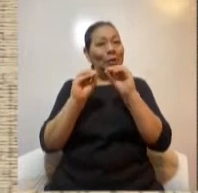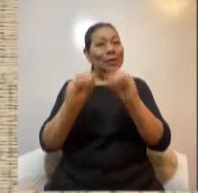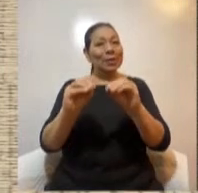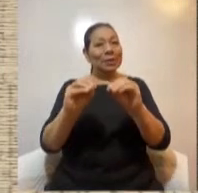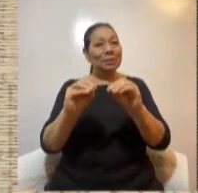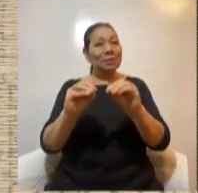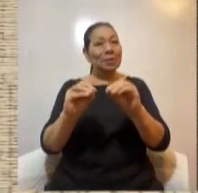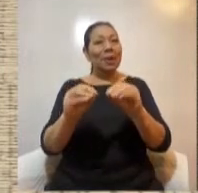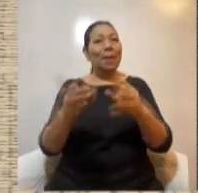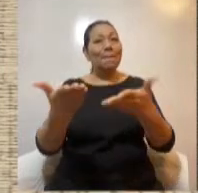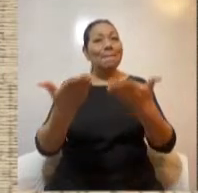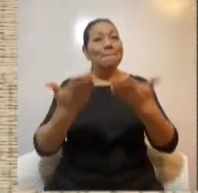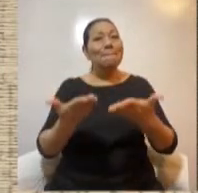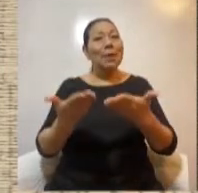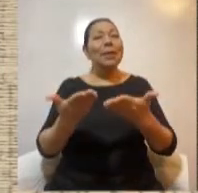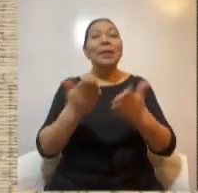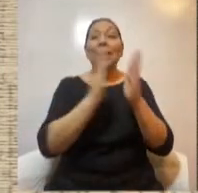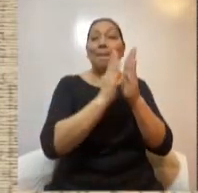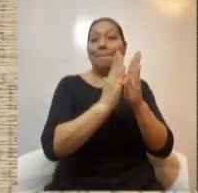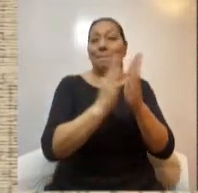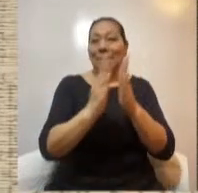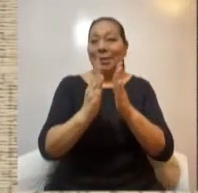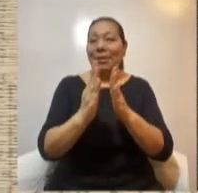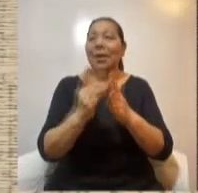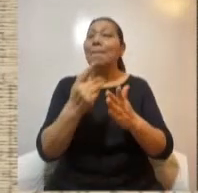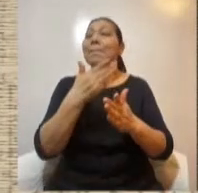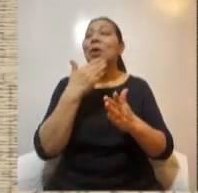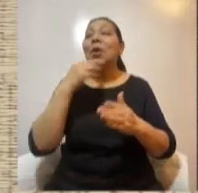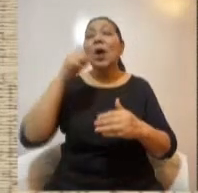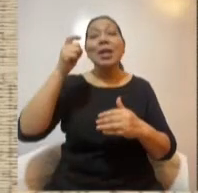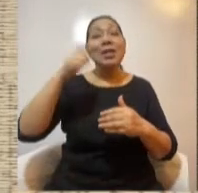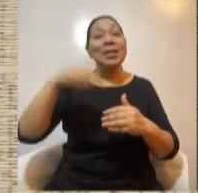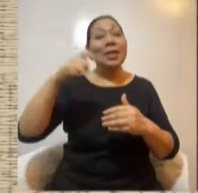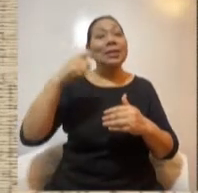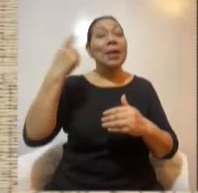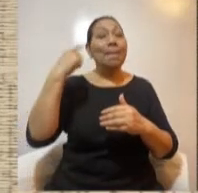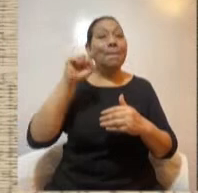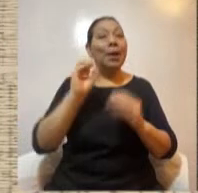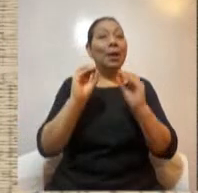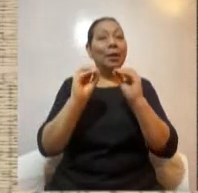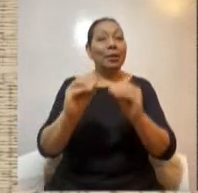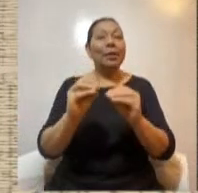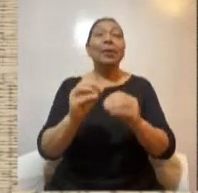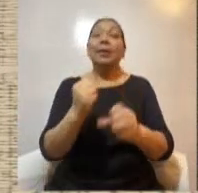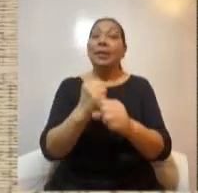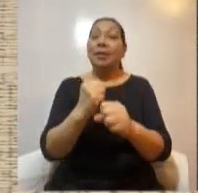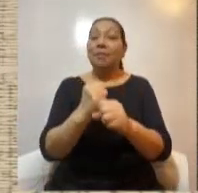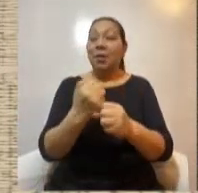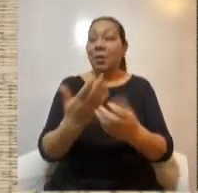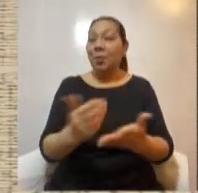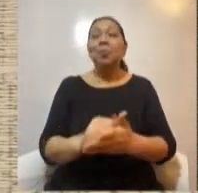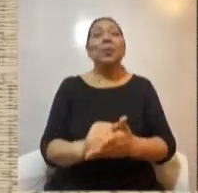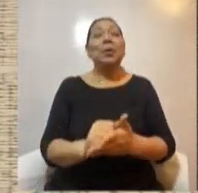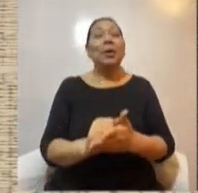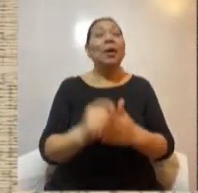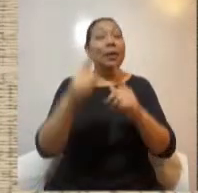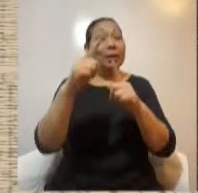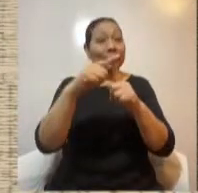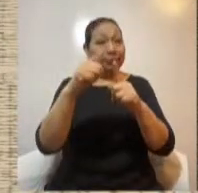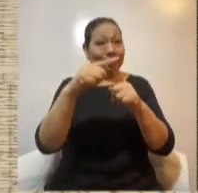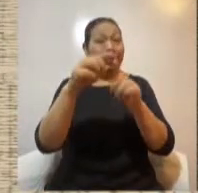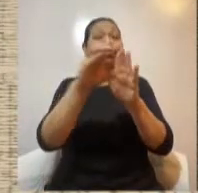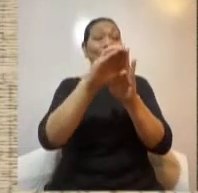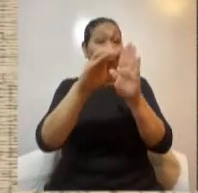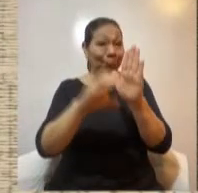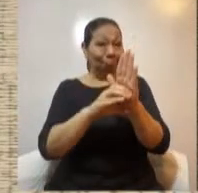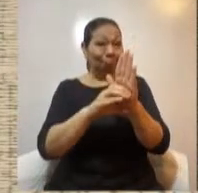cumplimiento de sentencias, podrá adoptar las medidas que estime necesarias para tal efecto. Es decir, el